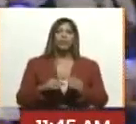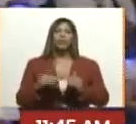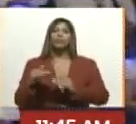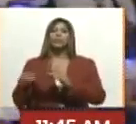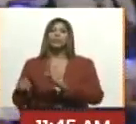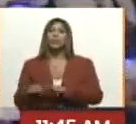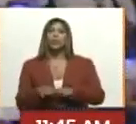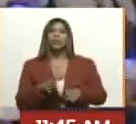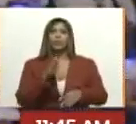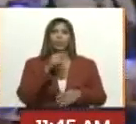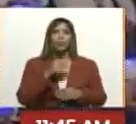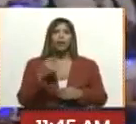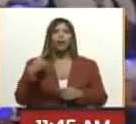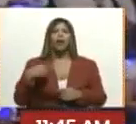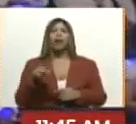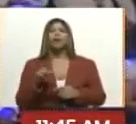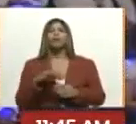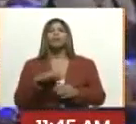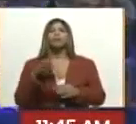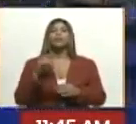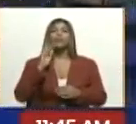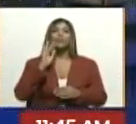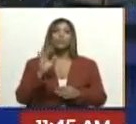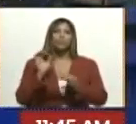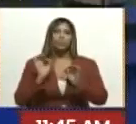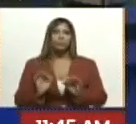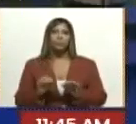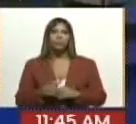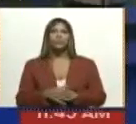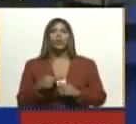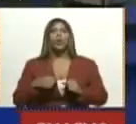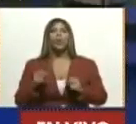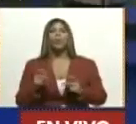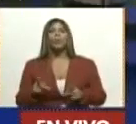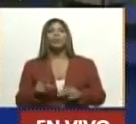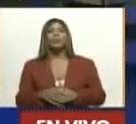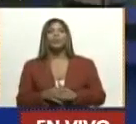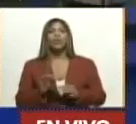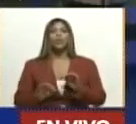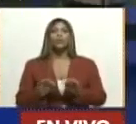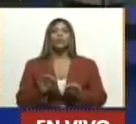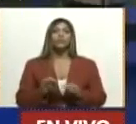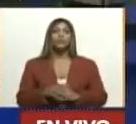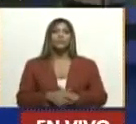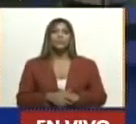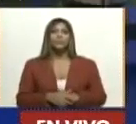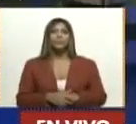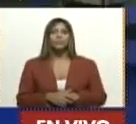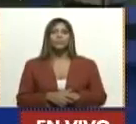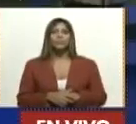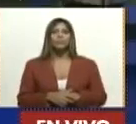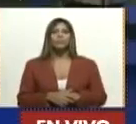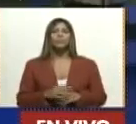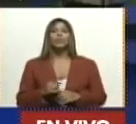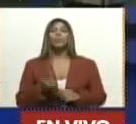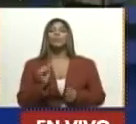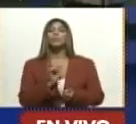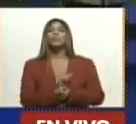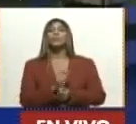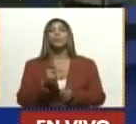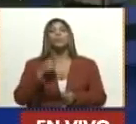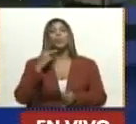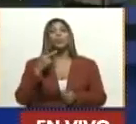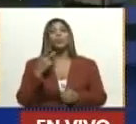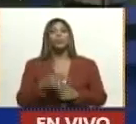desigualdad tengan la esperanza de un futuro digno con oportunidades y justicia social. Para un prisionero